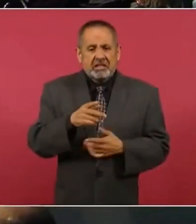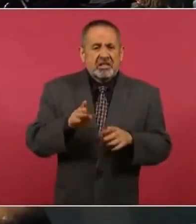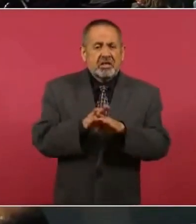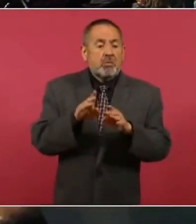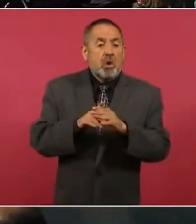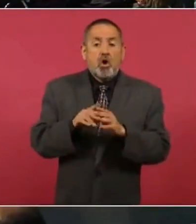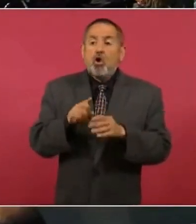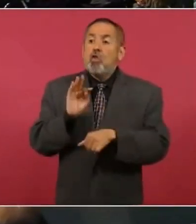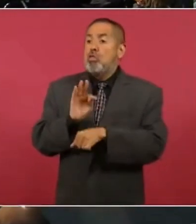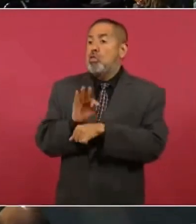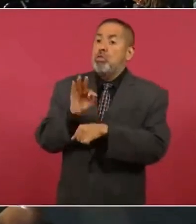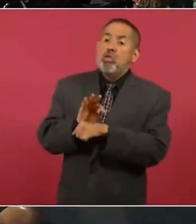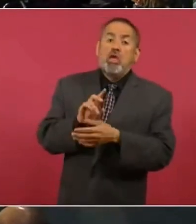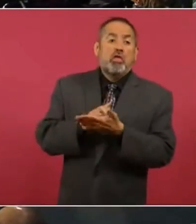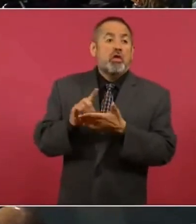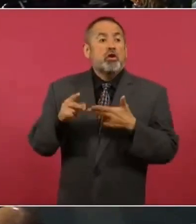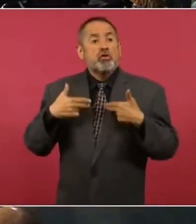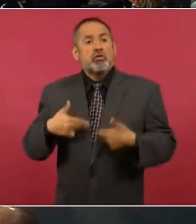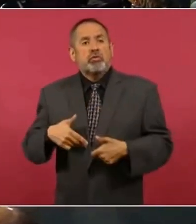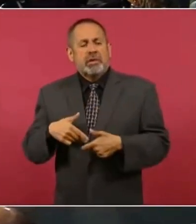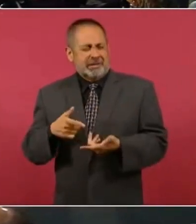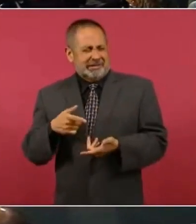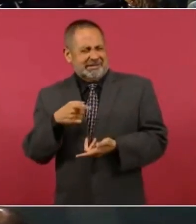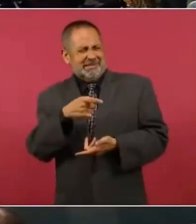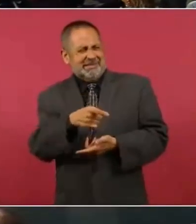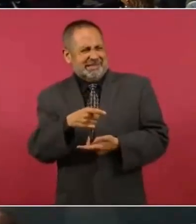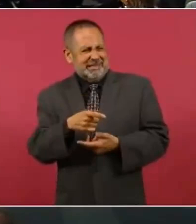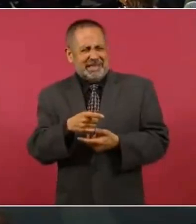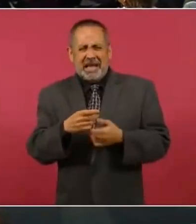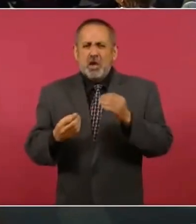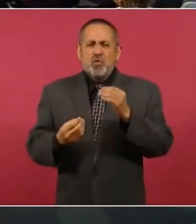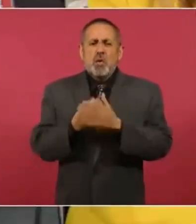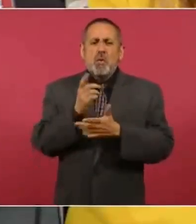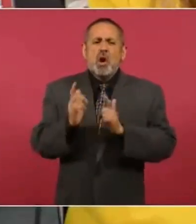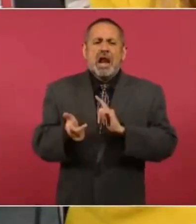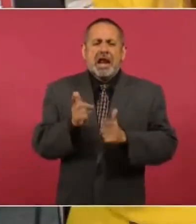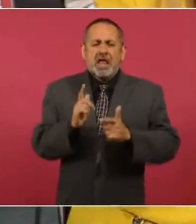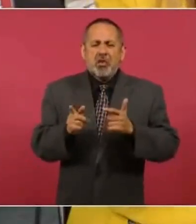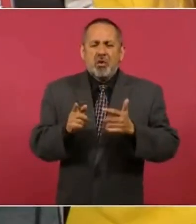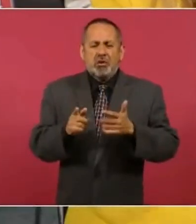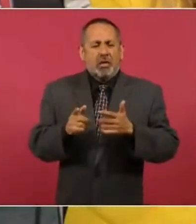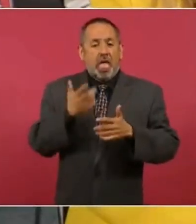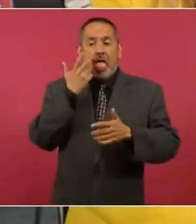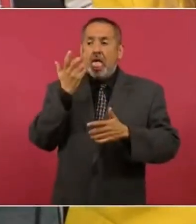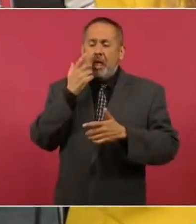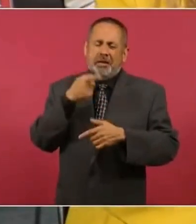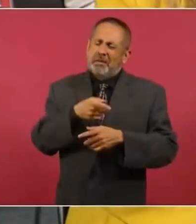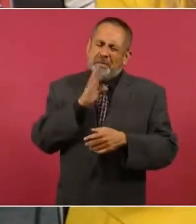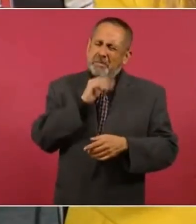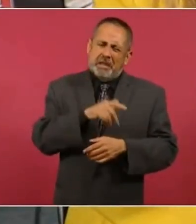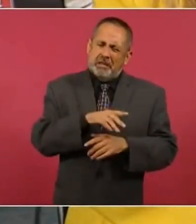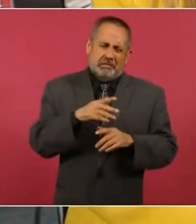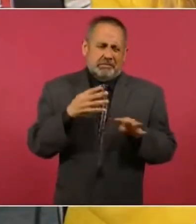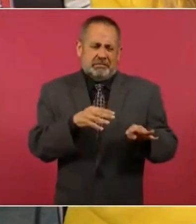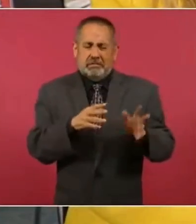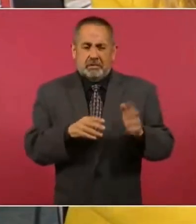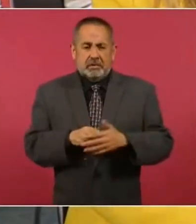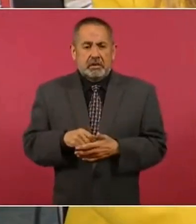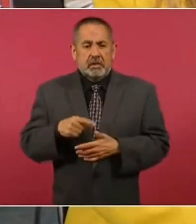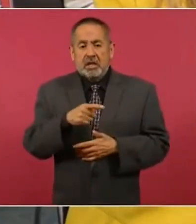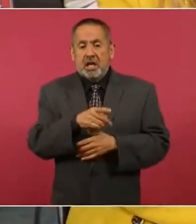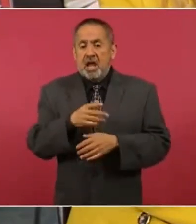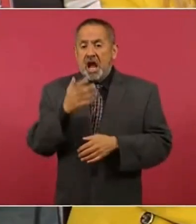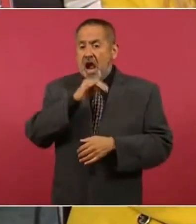los derechos humanos para una ciudad violentada como Nuevo Laredo, pues es del desagrado de toda la ciudadanía, pues jamás ha defendido una